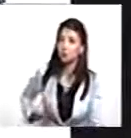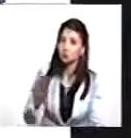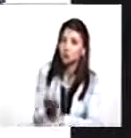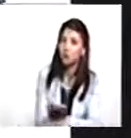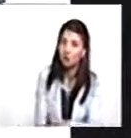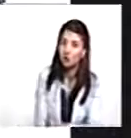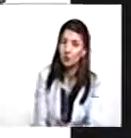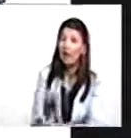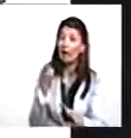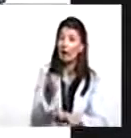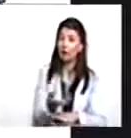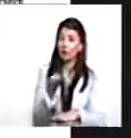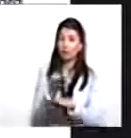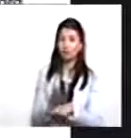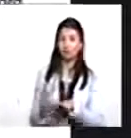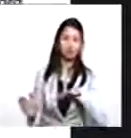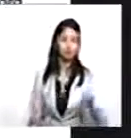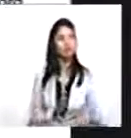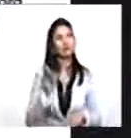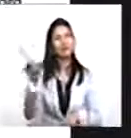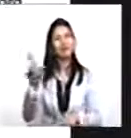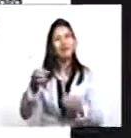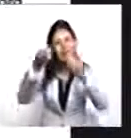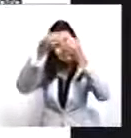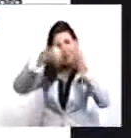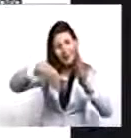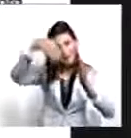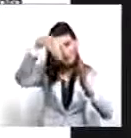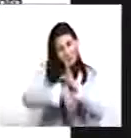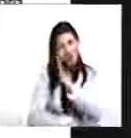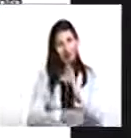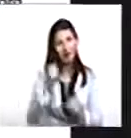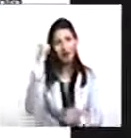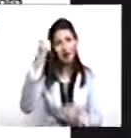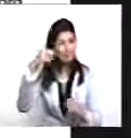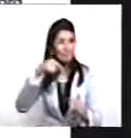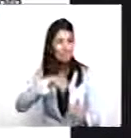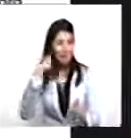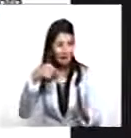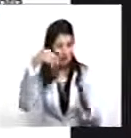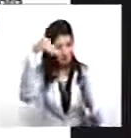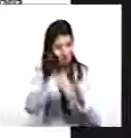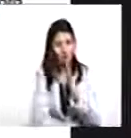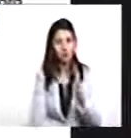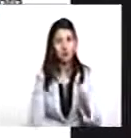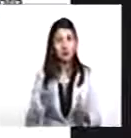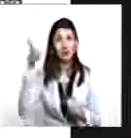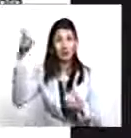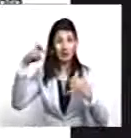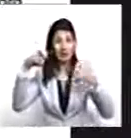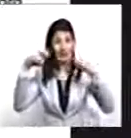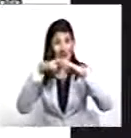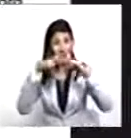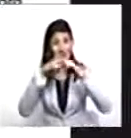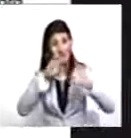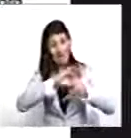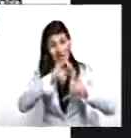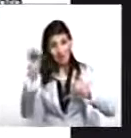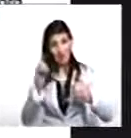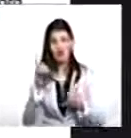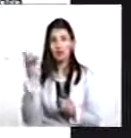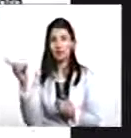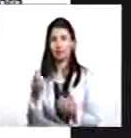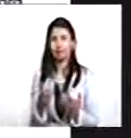En propuesta a las pérdidas, miren, las pérdidas hoy de Electricaribe, entre las técnicas y las